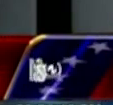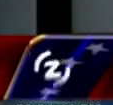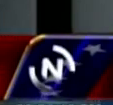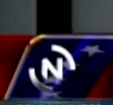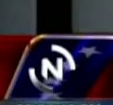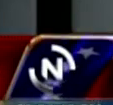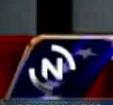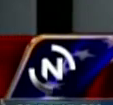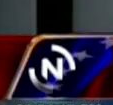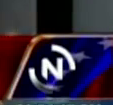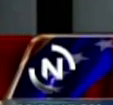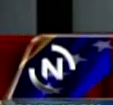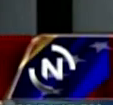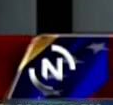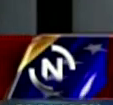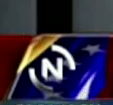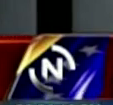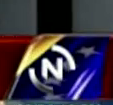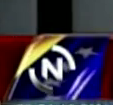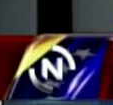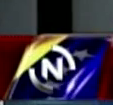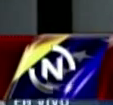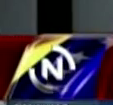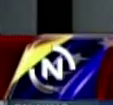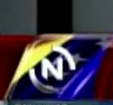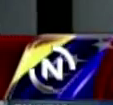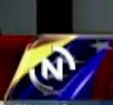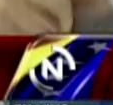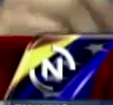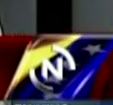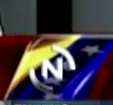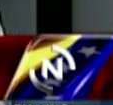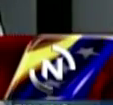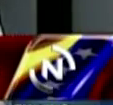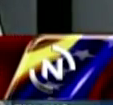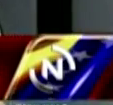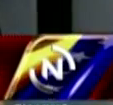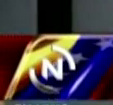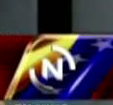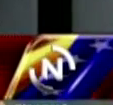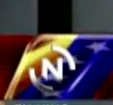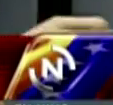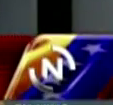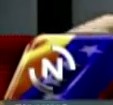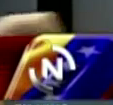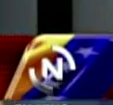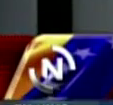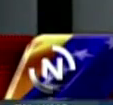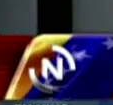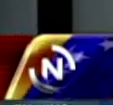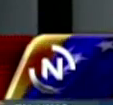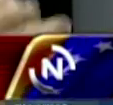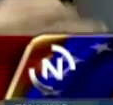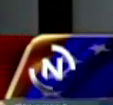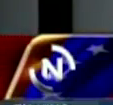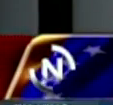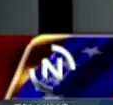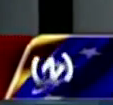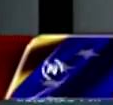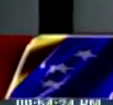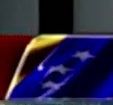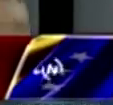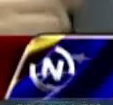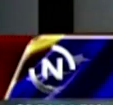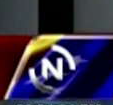capacidades, construcción de redes y establecimiento de prioridades, en 2 semanas, en el lugar que toque, en el gobierno de calle, nos